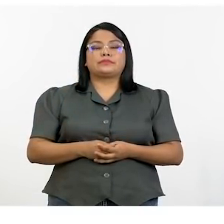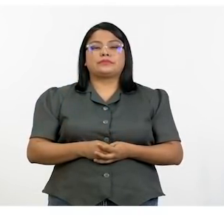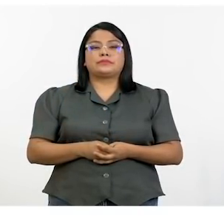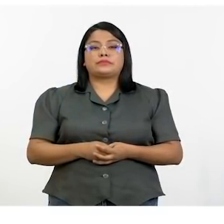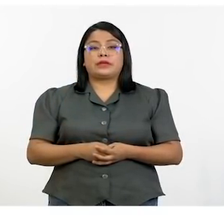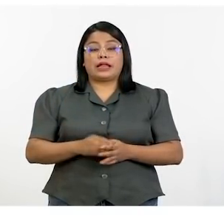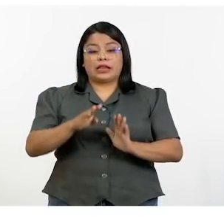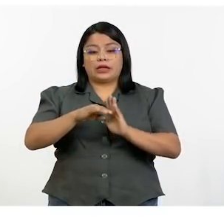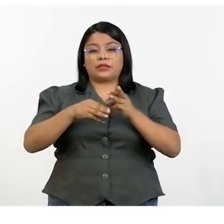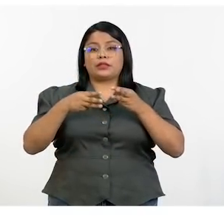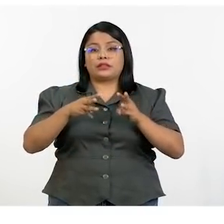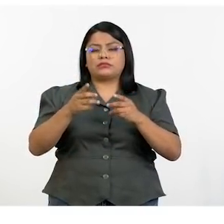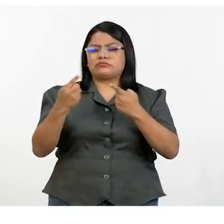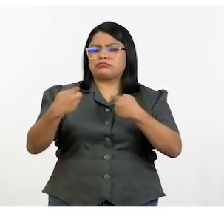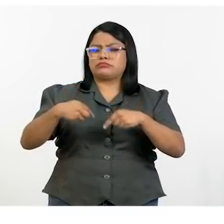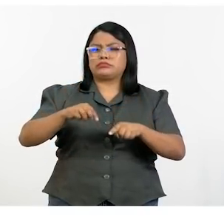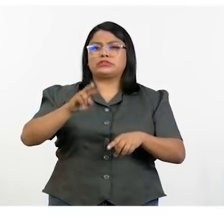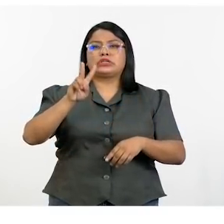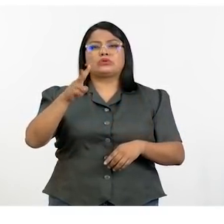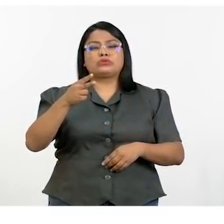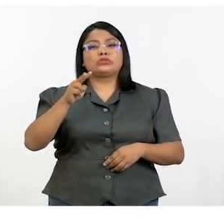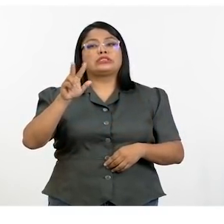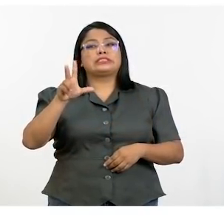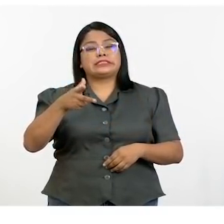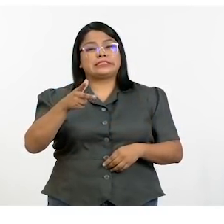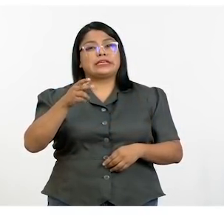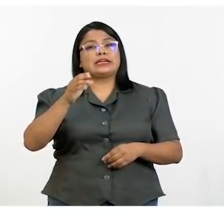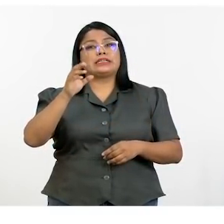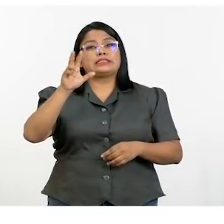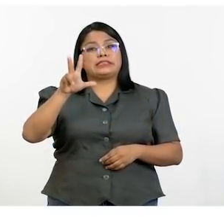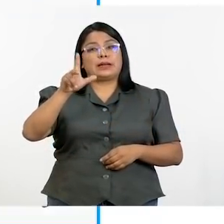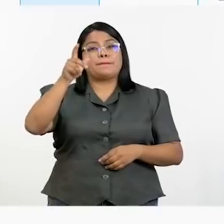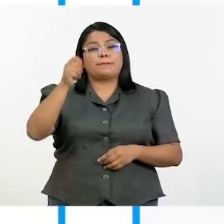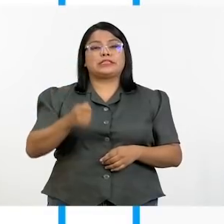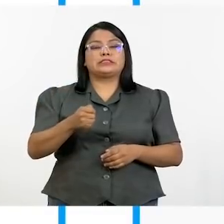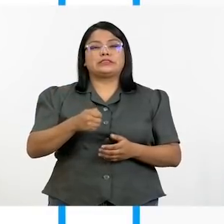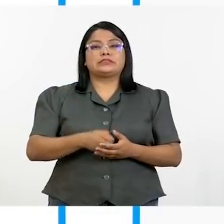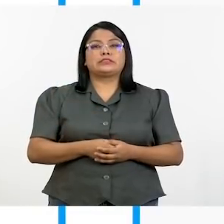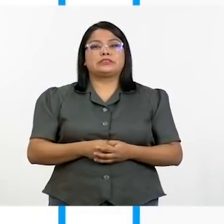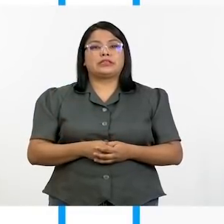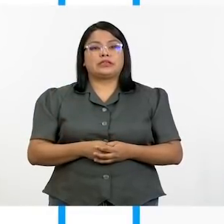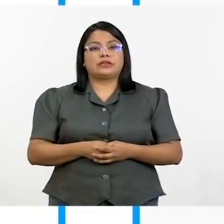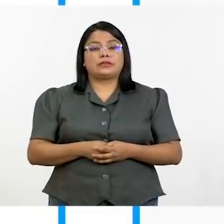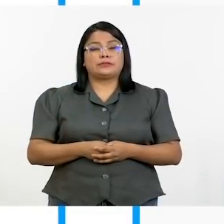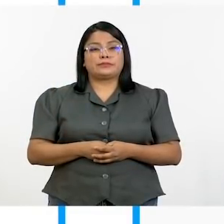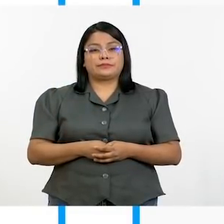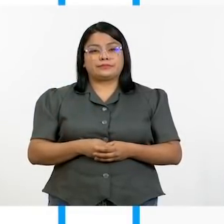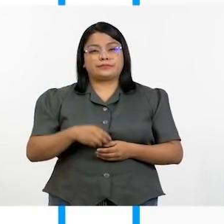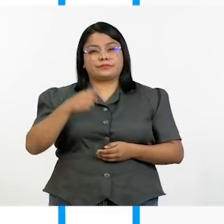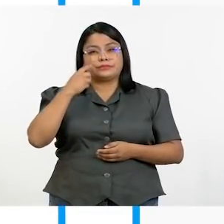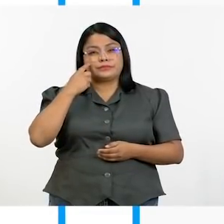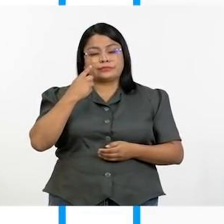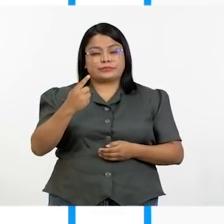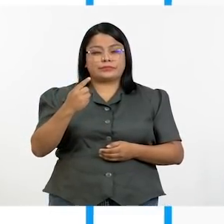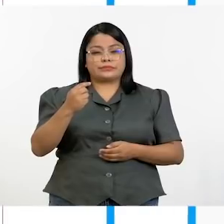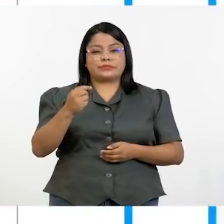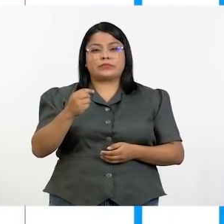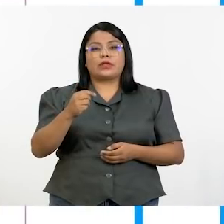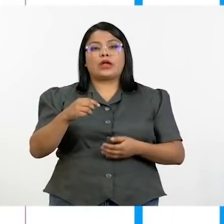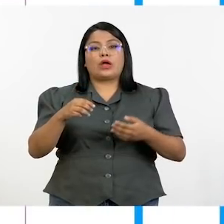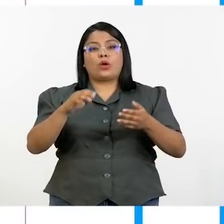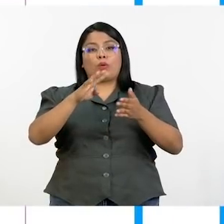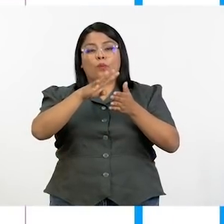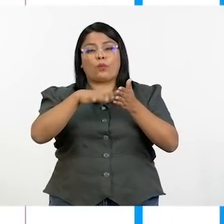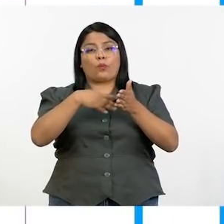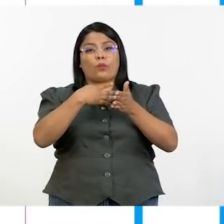la guía metodológica continúa el segundo y tercer trimestre. En la segunda columna de la jornalización